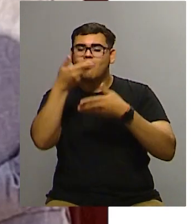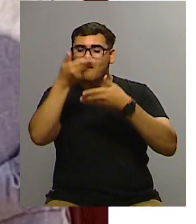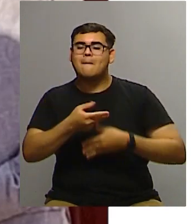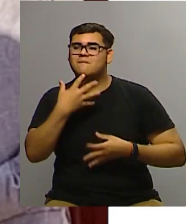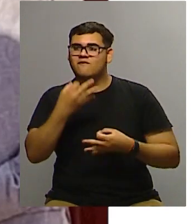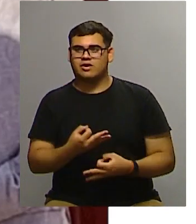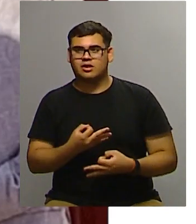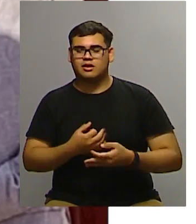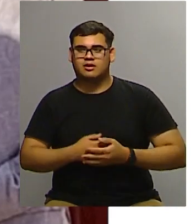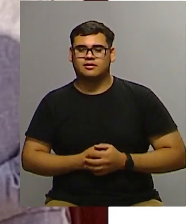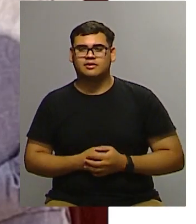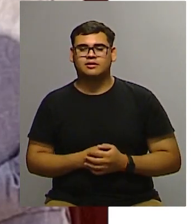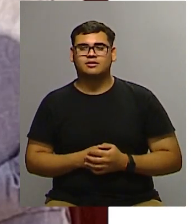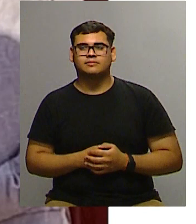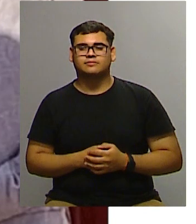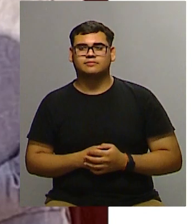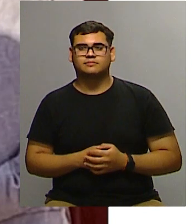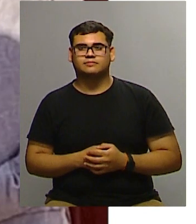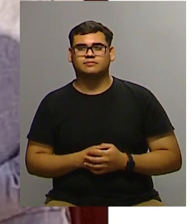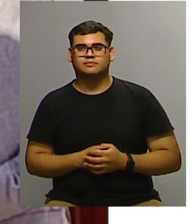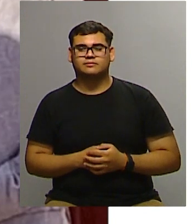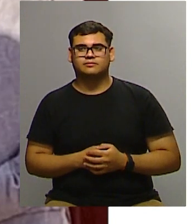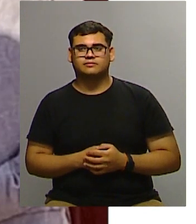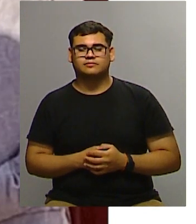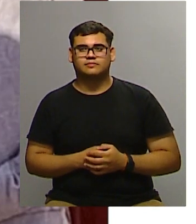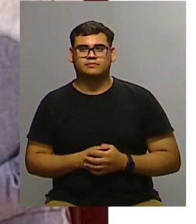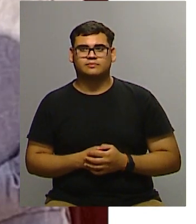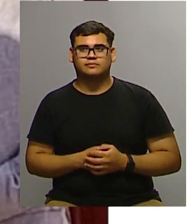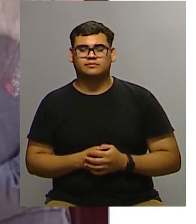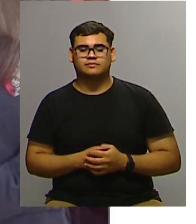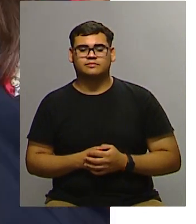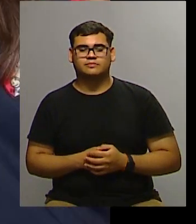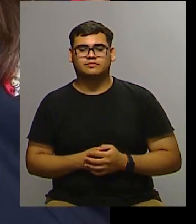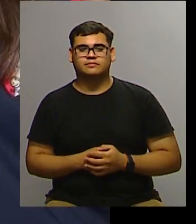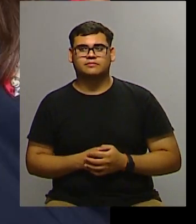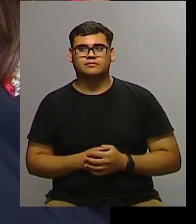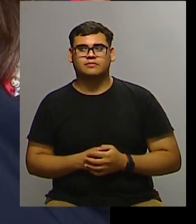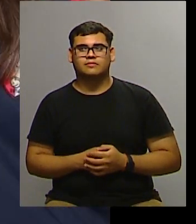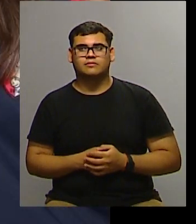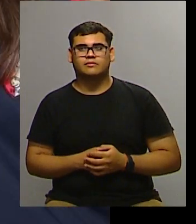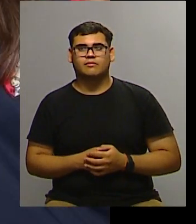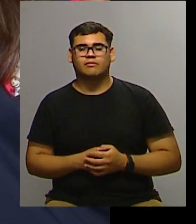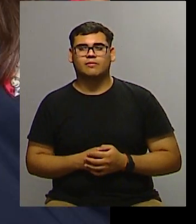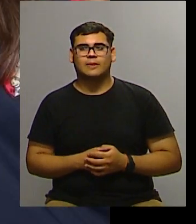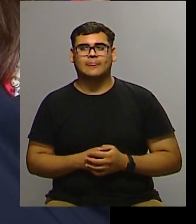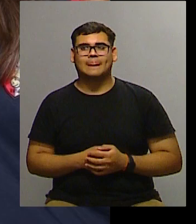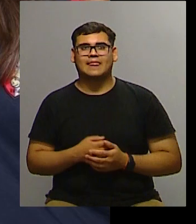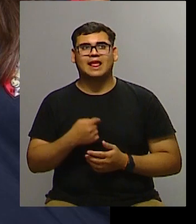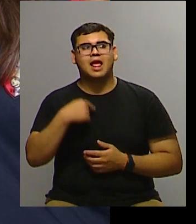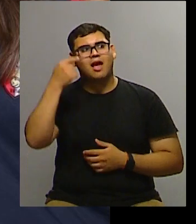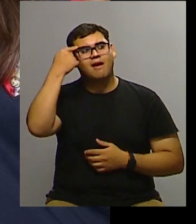A mí me preocupa que hayan dirigentes que estén pensando en ser candidatos con los